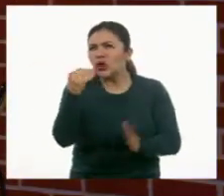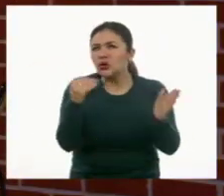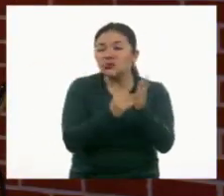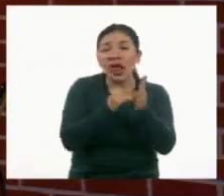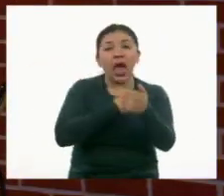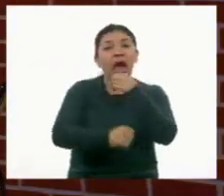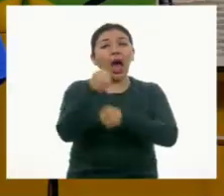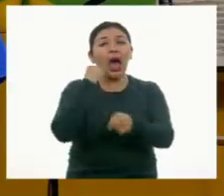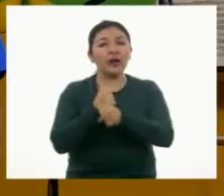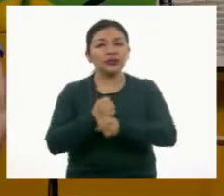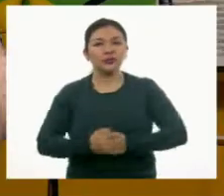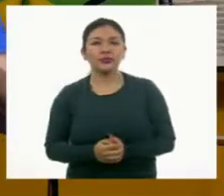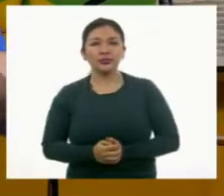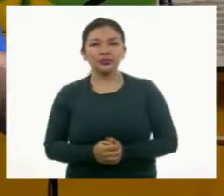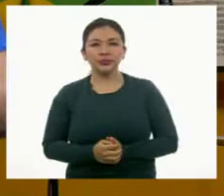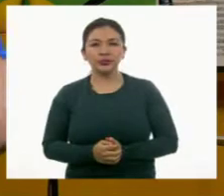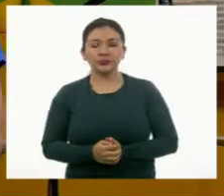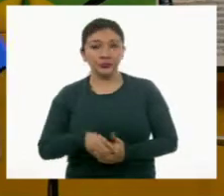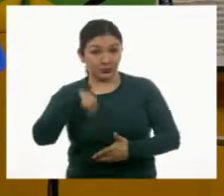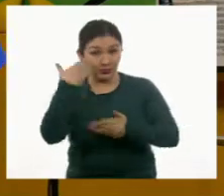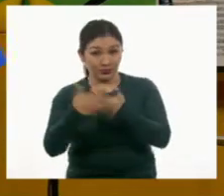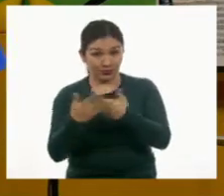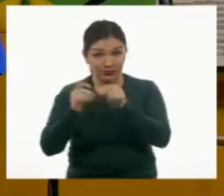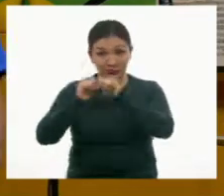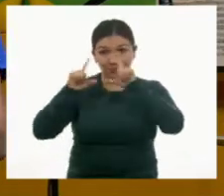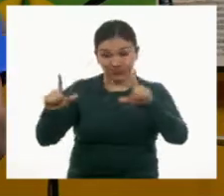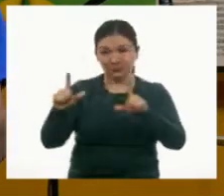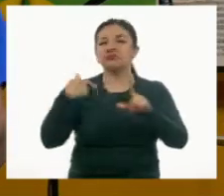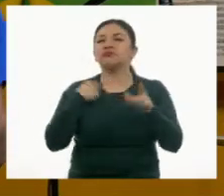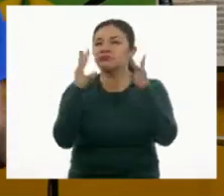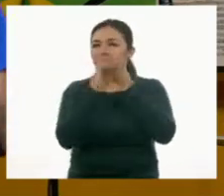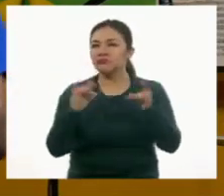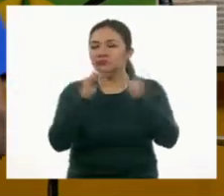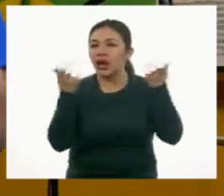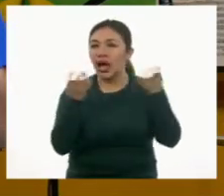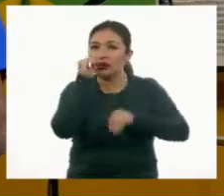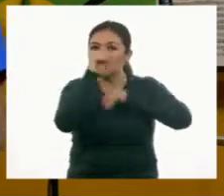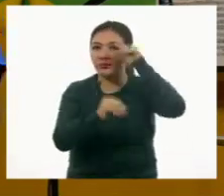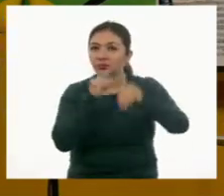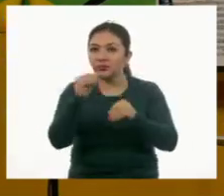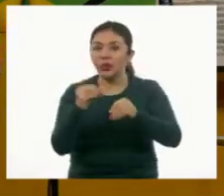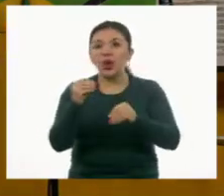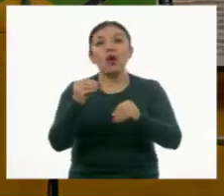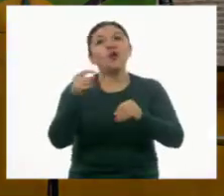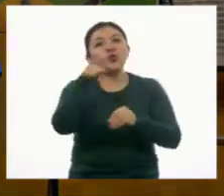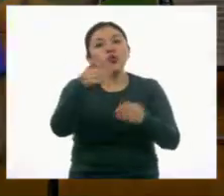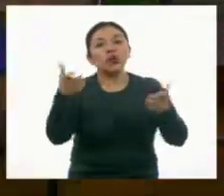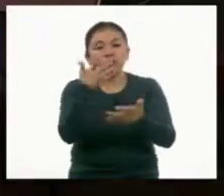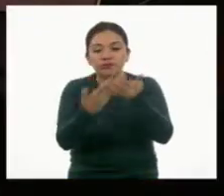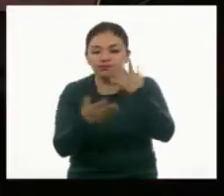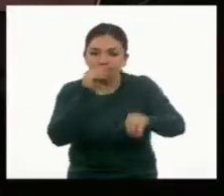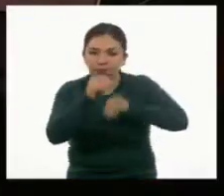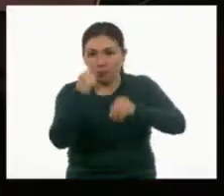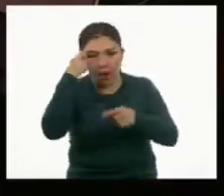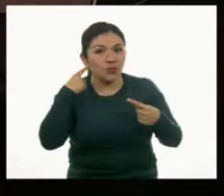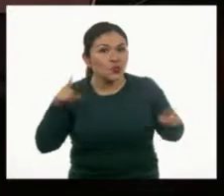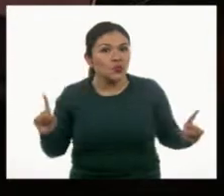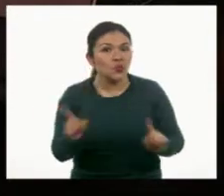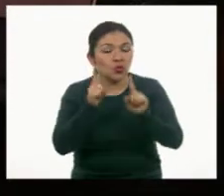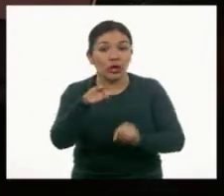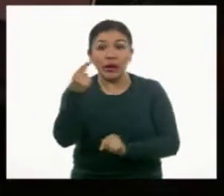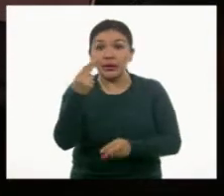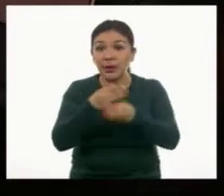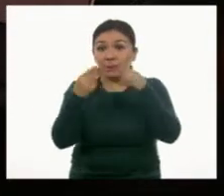42,000 años. Para el próximo programa vamos a construir un instrumento casero y para ello